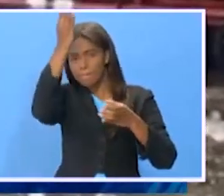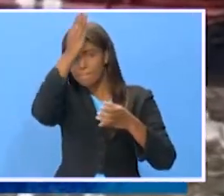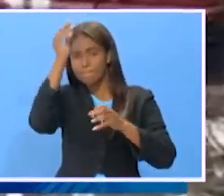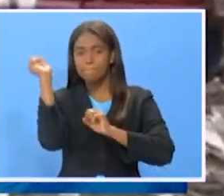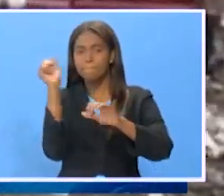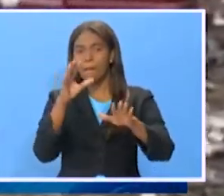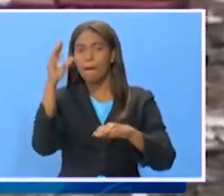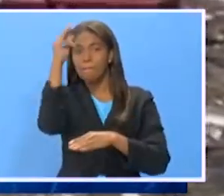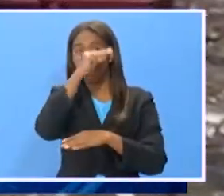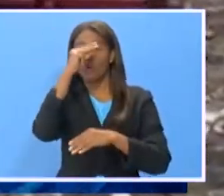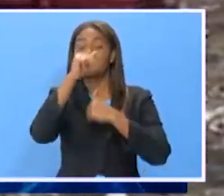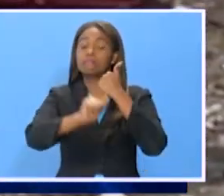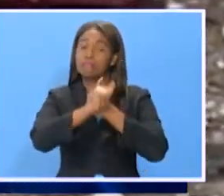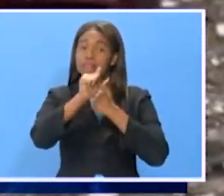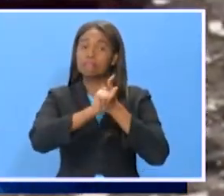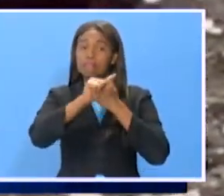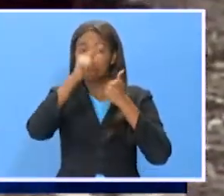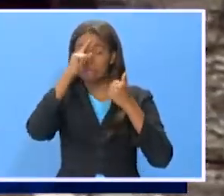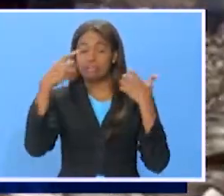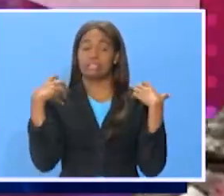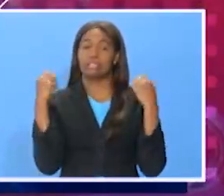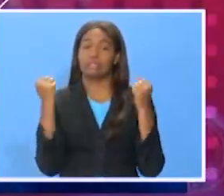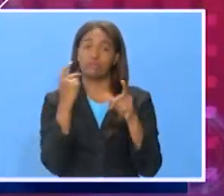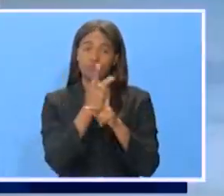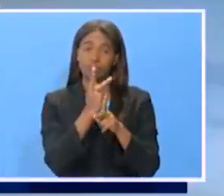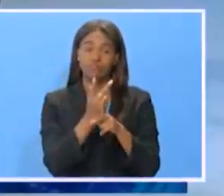de grave riesgo para la salud.